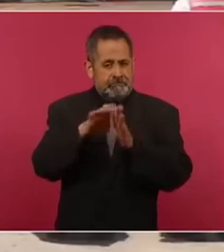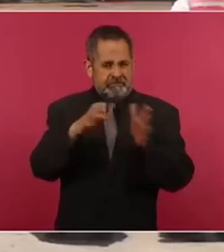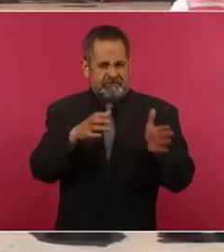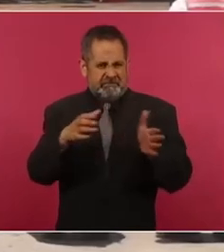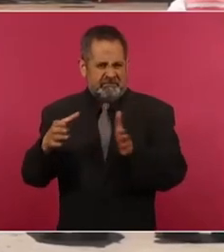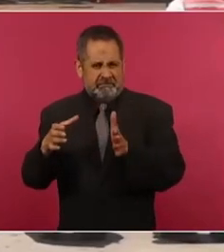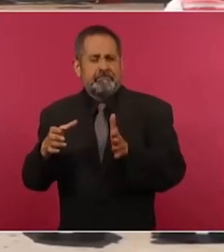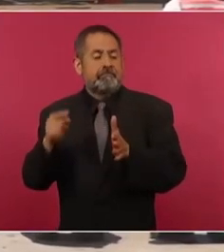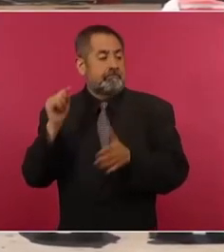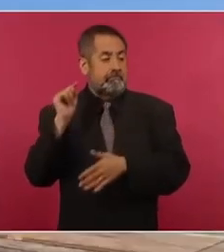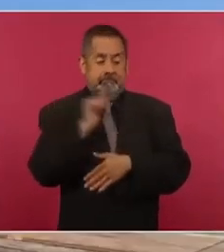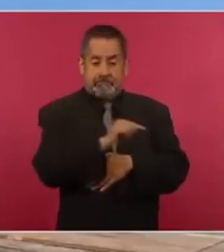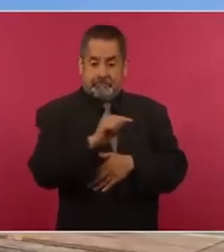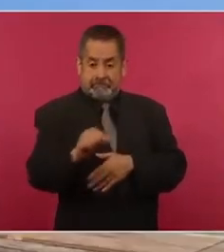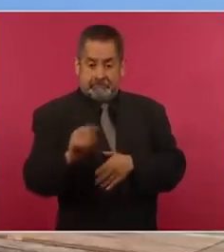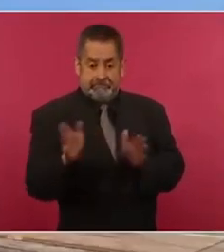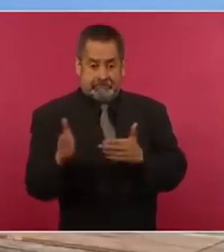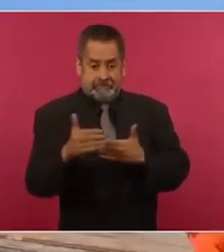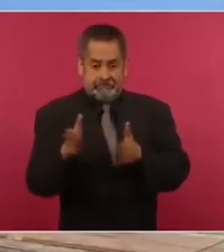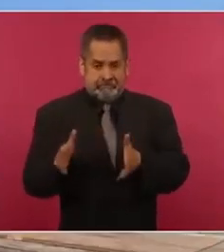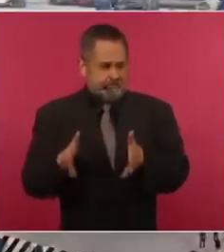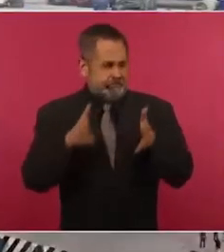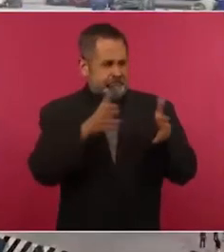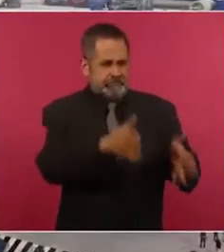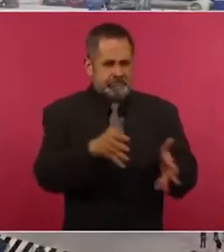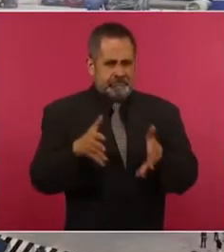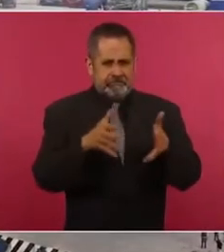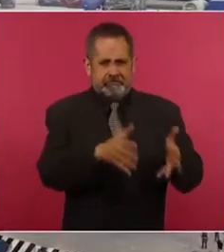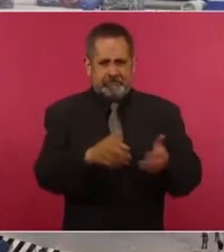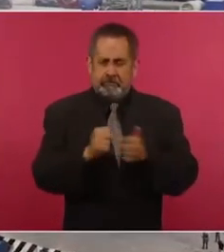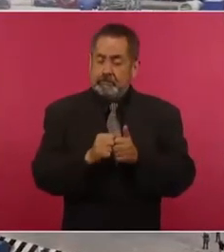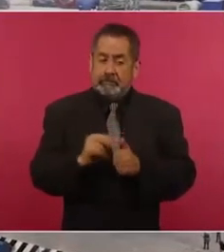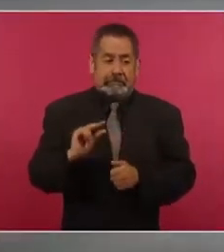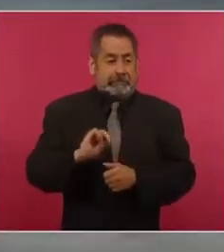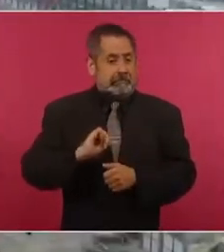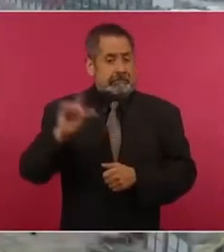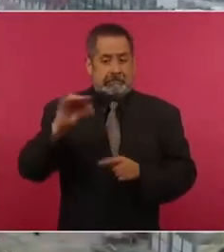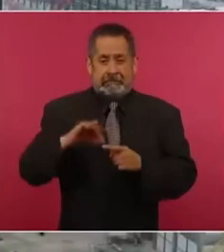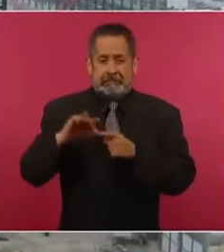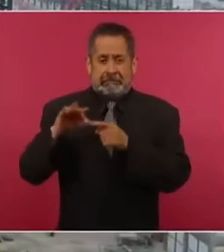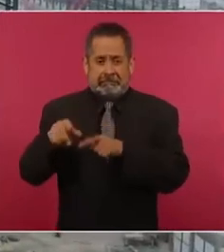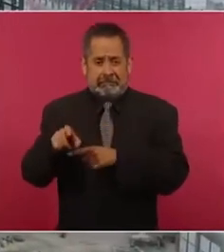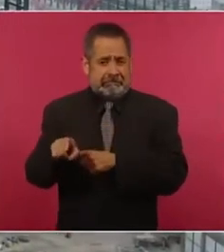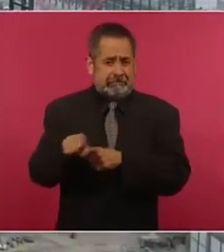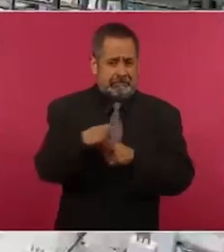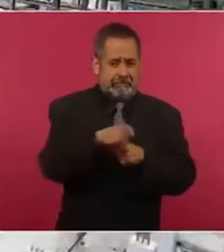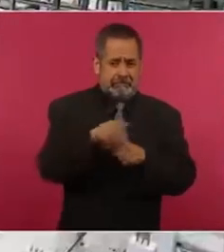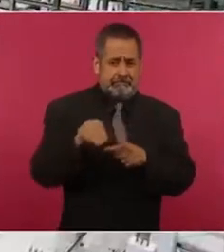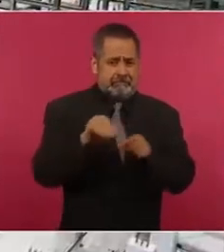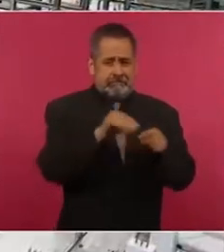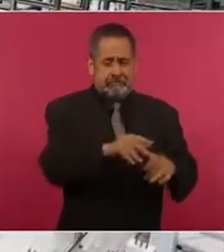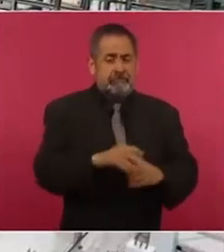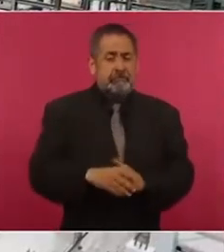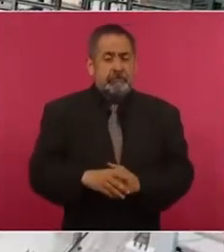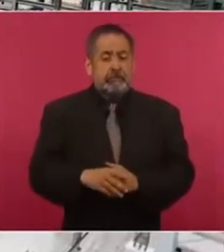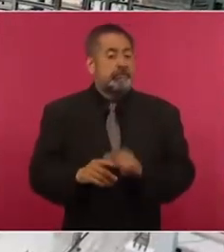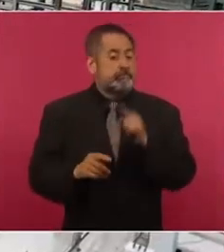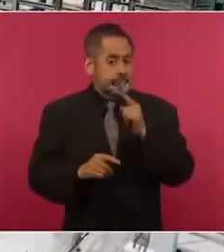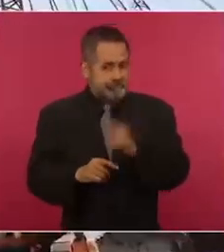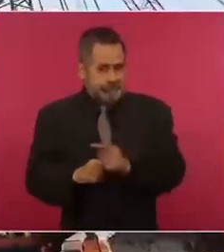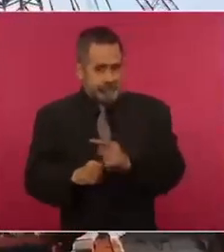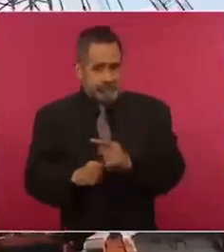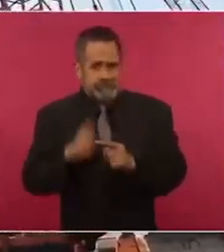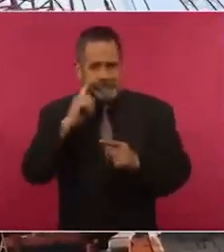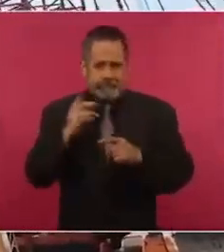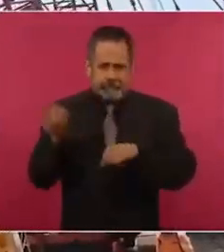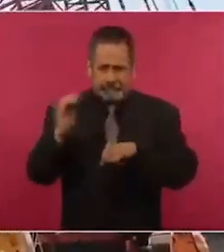paquete 3. Estos módulos se descargarán a través de maniobras especializadas. En el área de proceso, en la planta combinada, se realiza